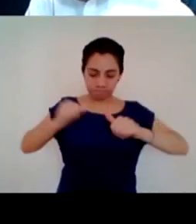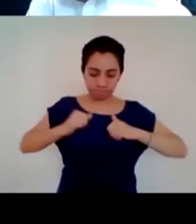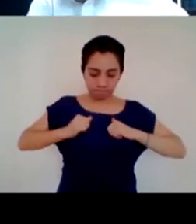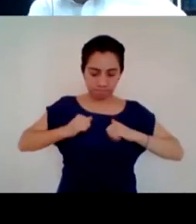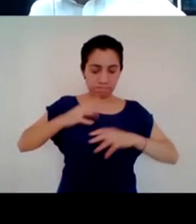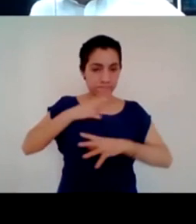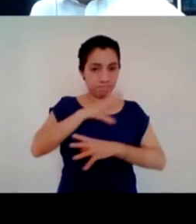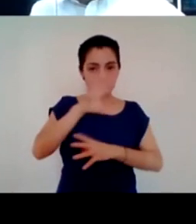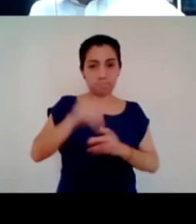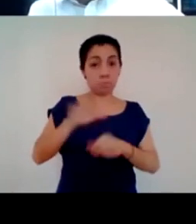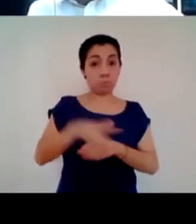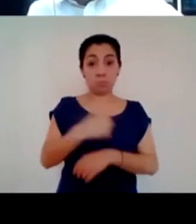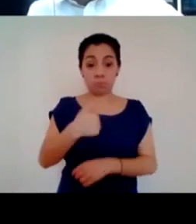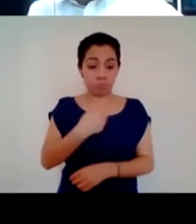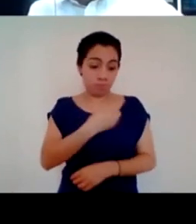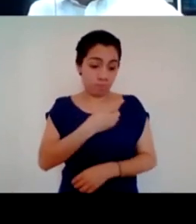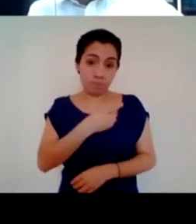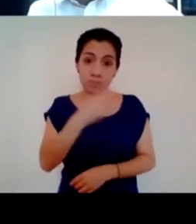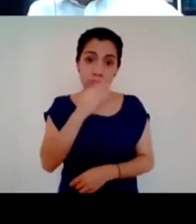yo solo de esta situación, ¿no?